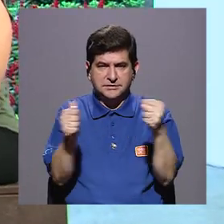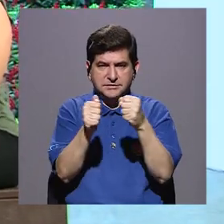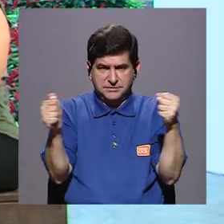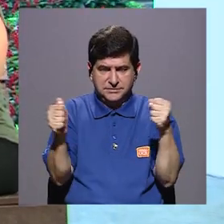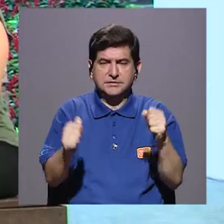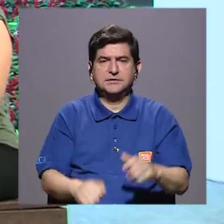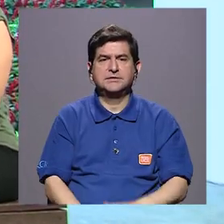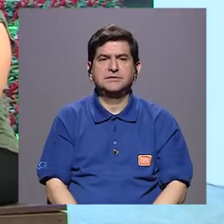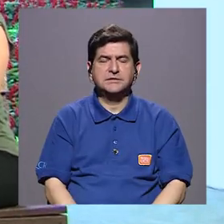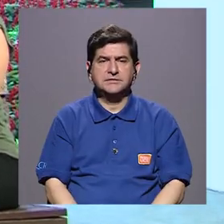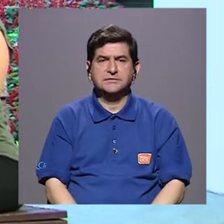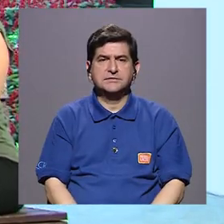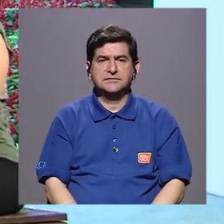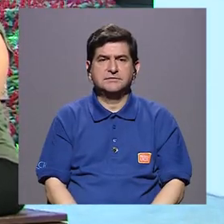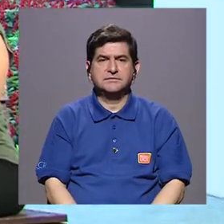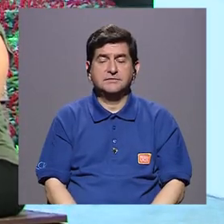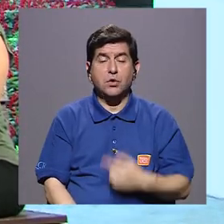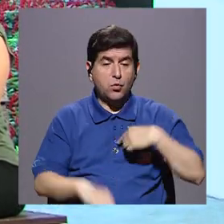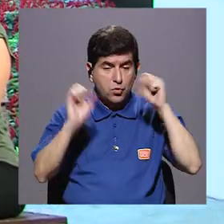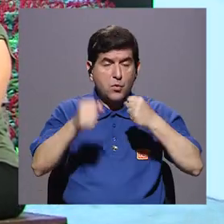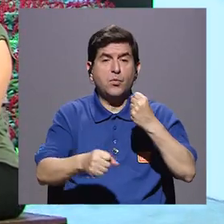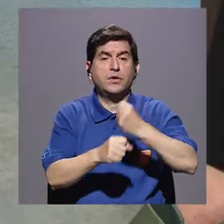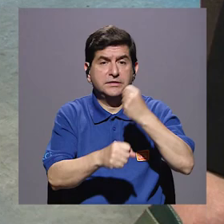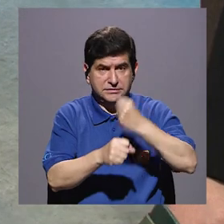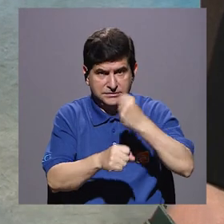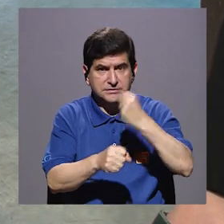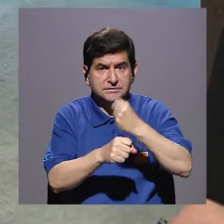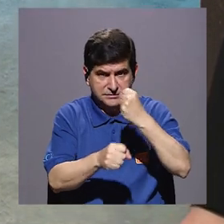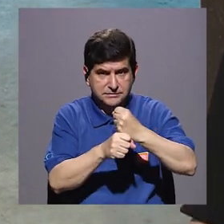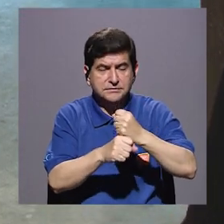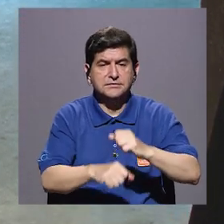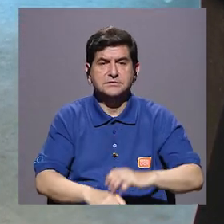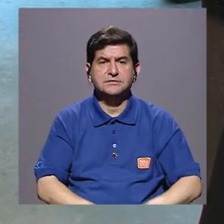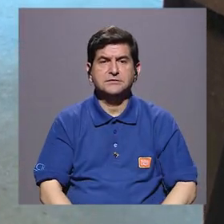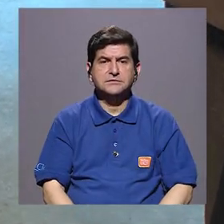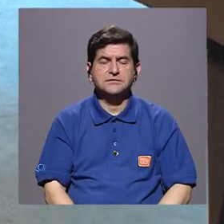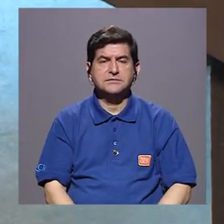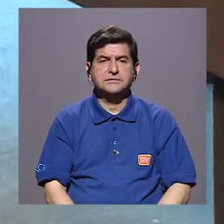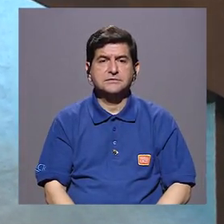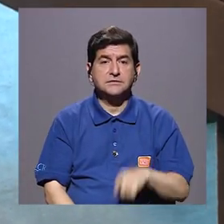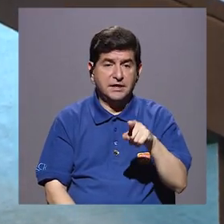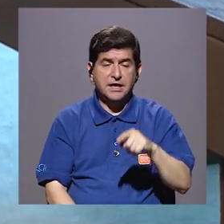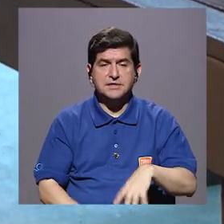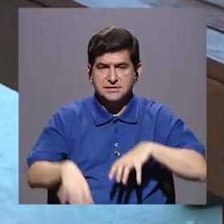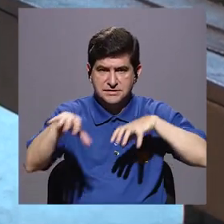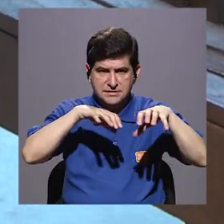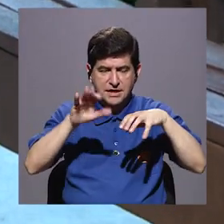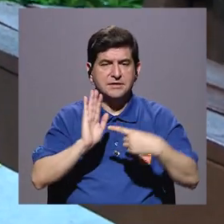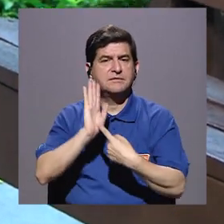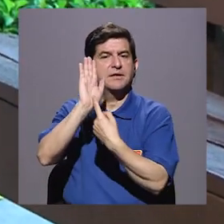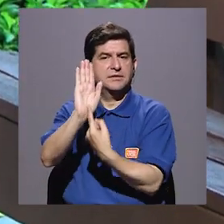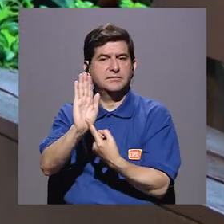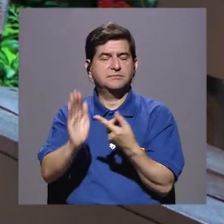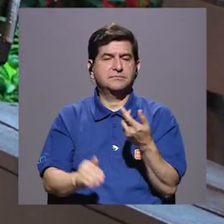de resistencia o resistencia elástica. Uno puede trabajar, por ejemplo, este ejercicio,